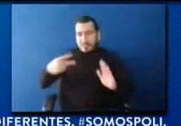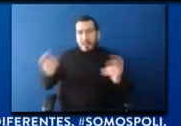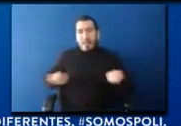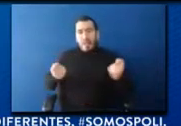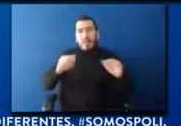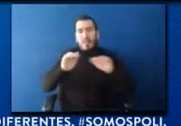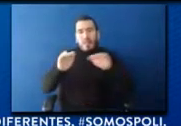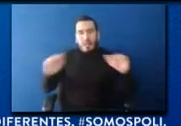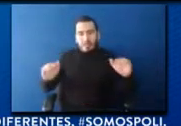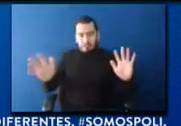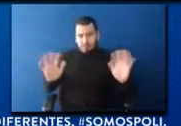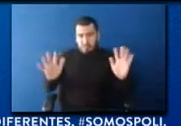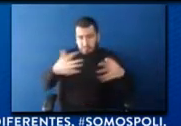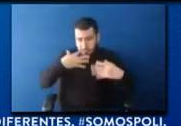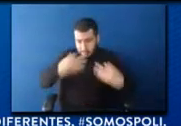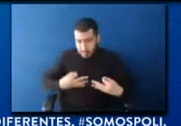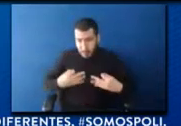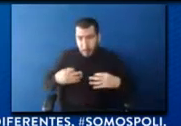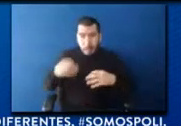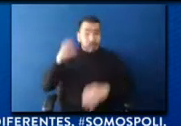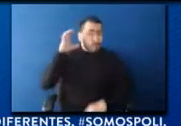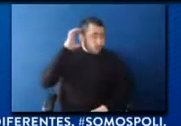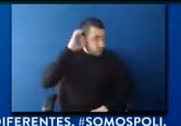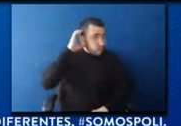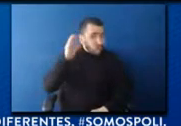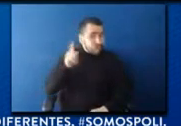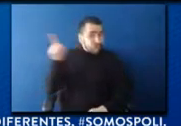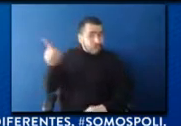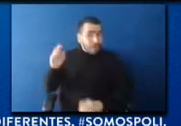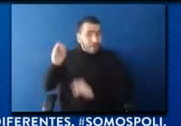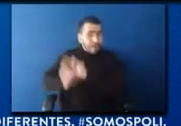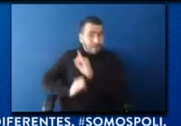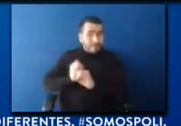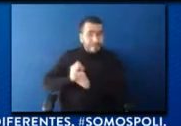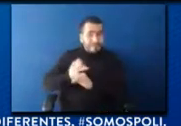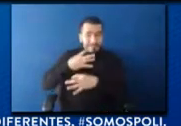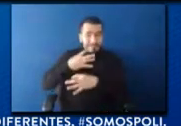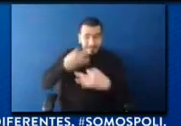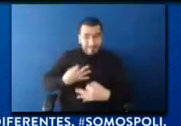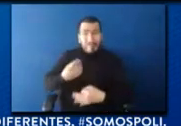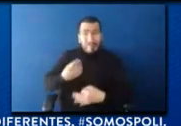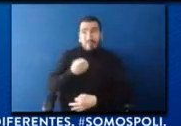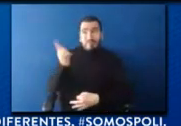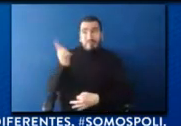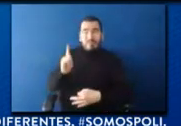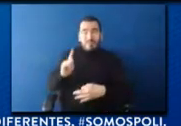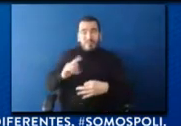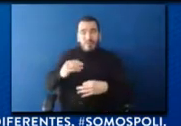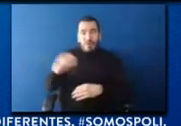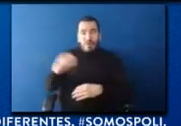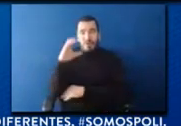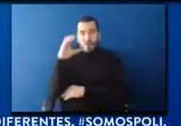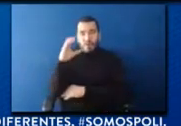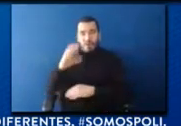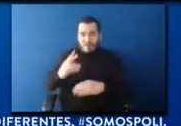está pasando a nivel internacional y es una realidad. Colombia llega a un indicador de inclusión financiera de